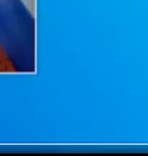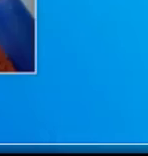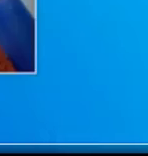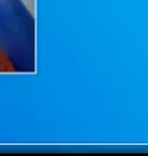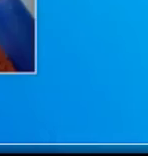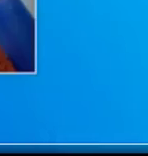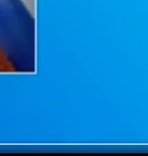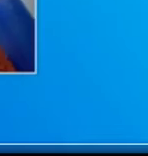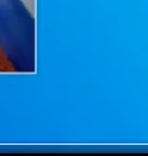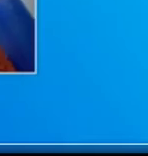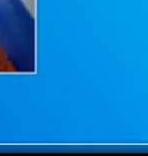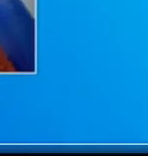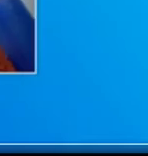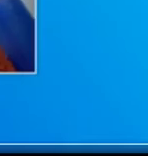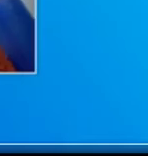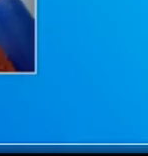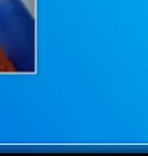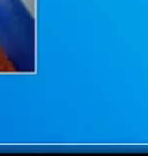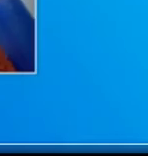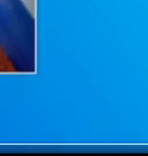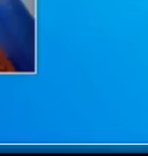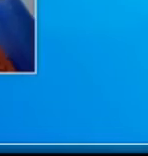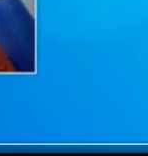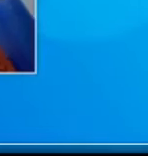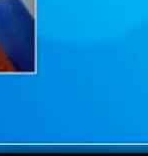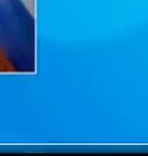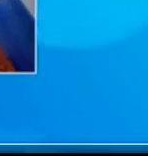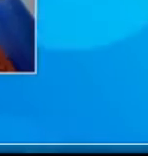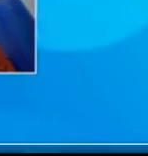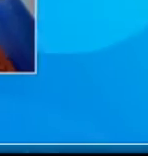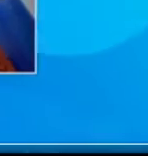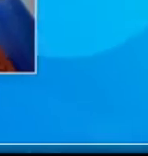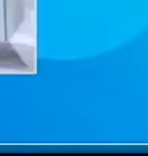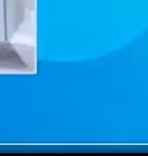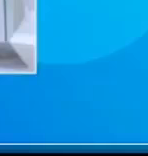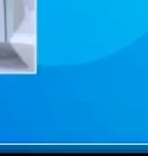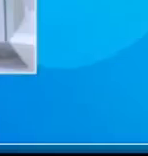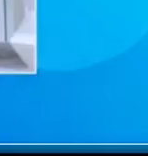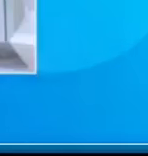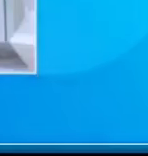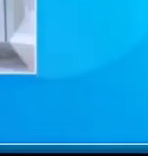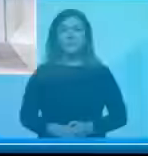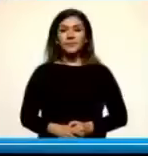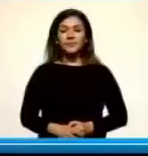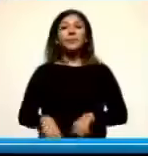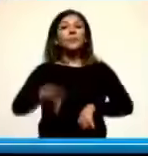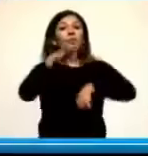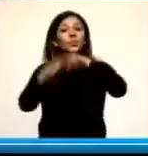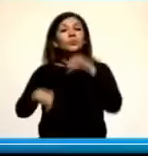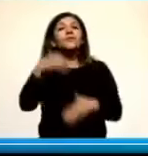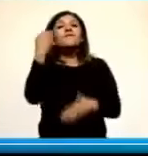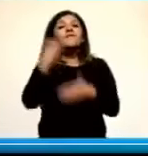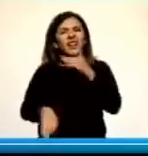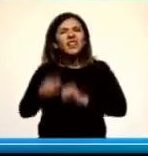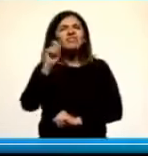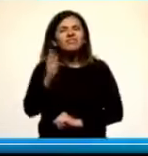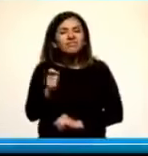40 y 50. Por último, nos faltan